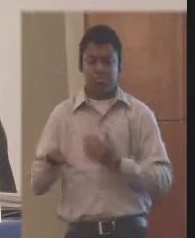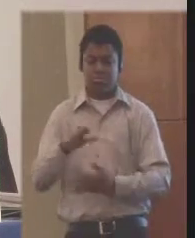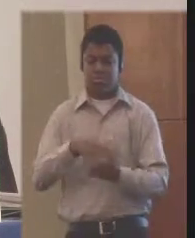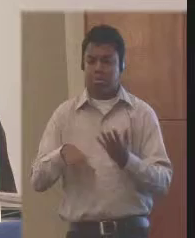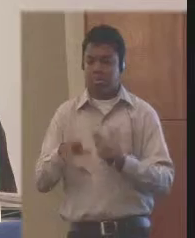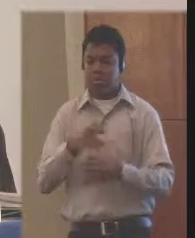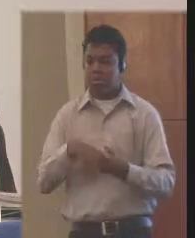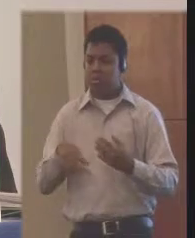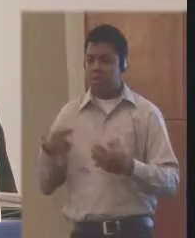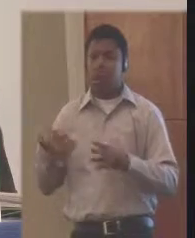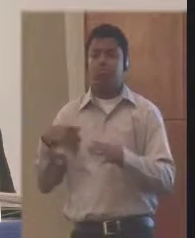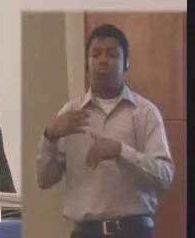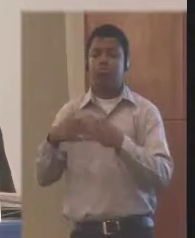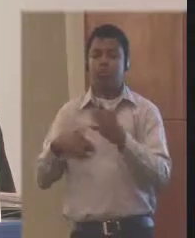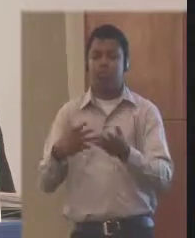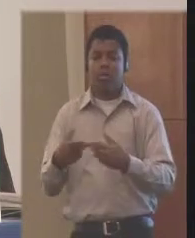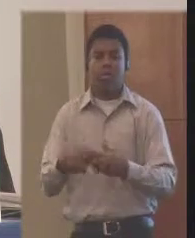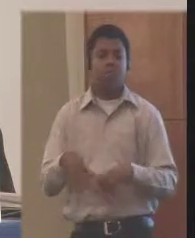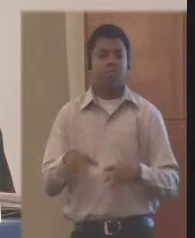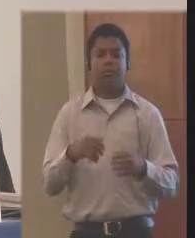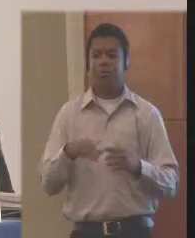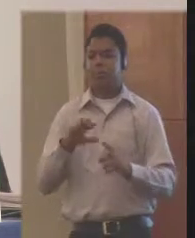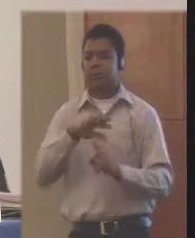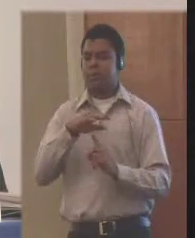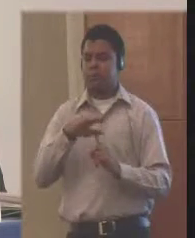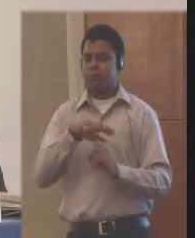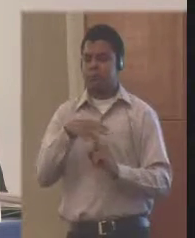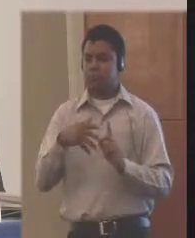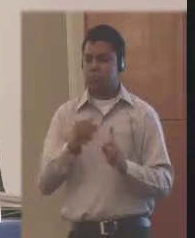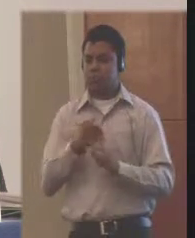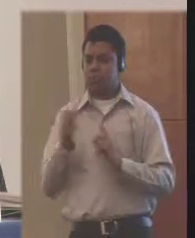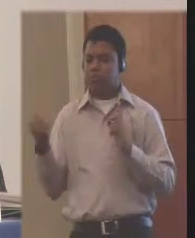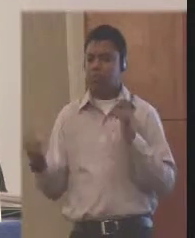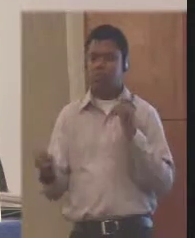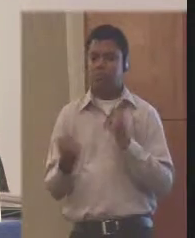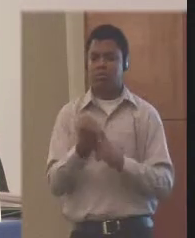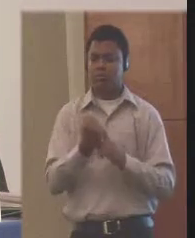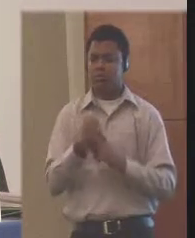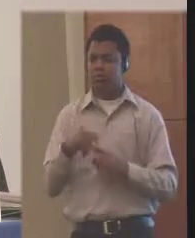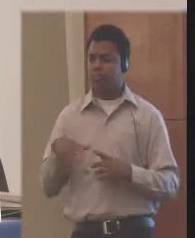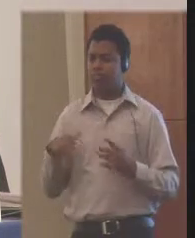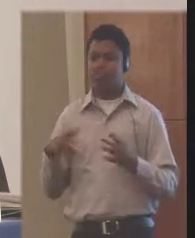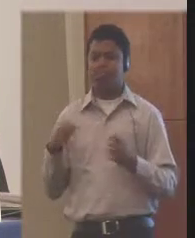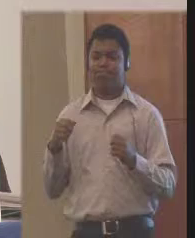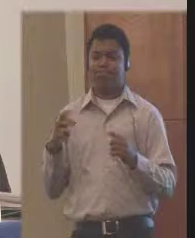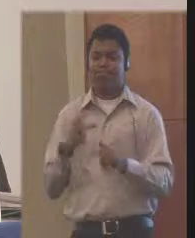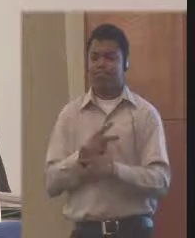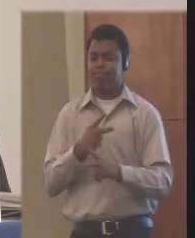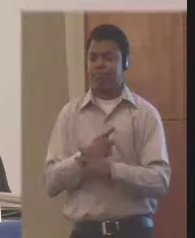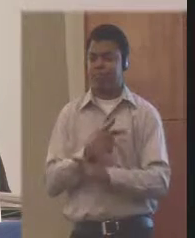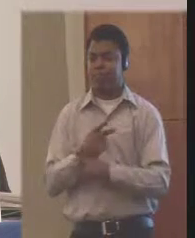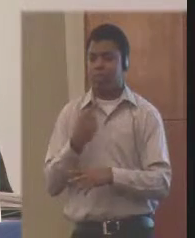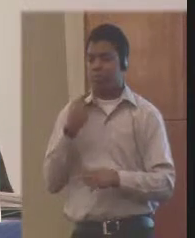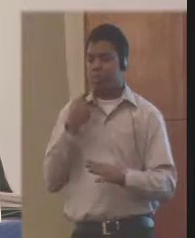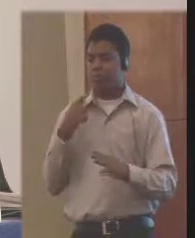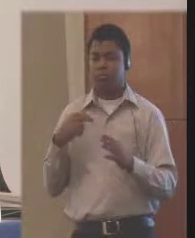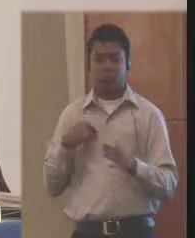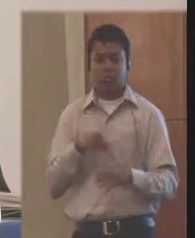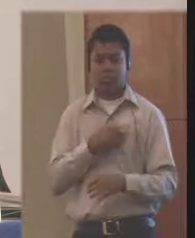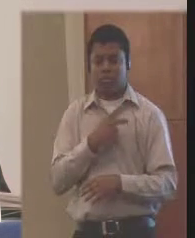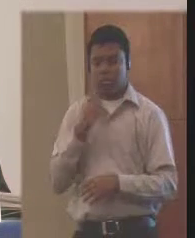o de circunstancias que generan una gravedad mayor, como hemos visto últimamente, que el